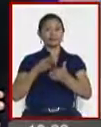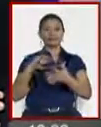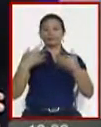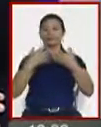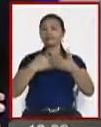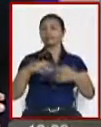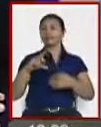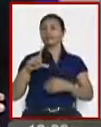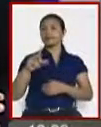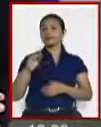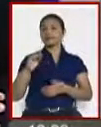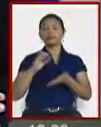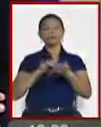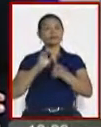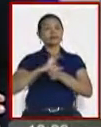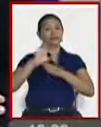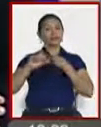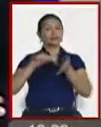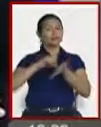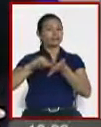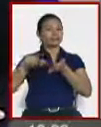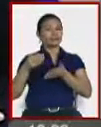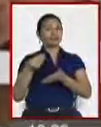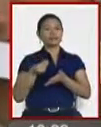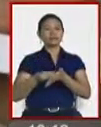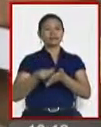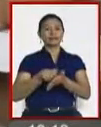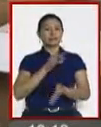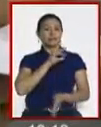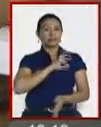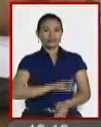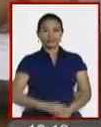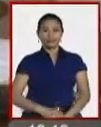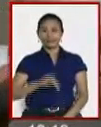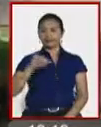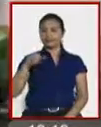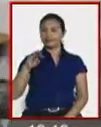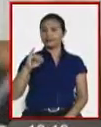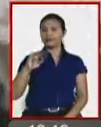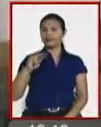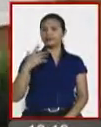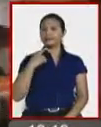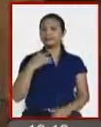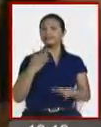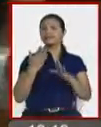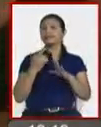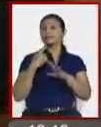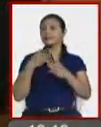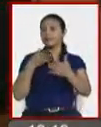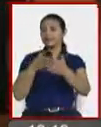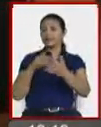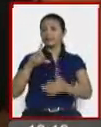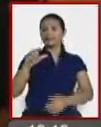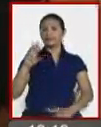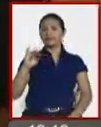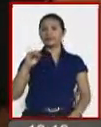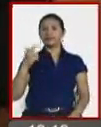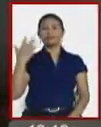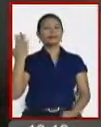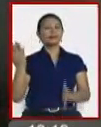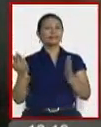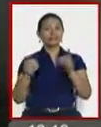La Mía por el incumplimiento de pagos de salarios. Jimena Suárez y su abogado harán un proceso laboral contra la empresa La Mía,